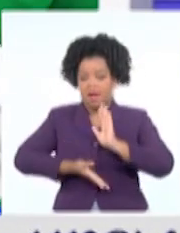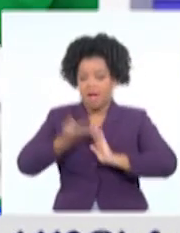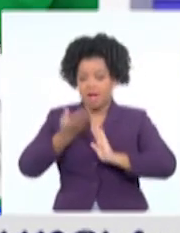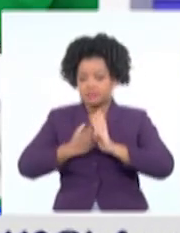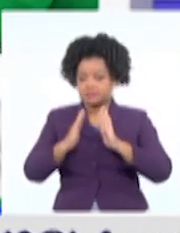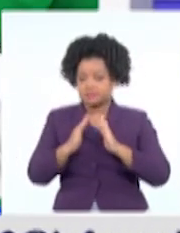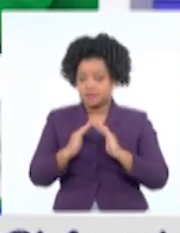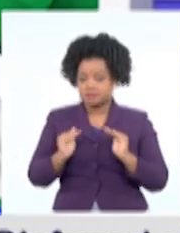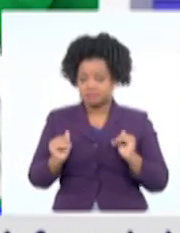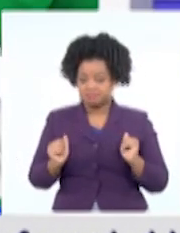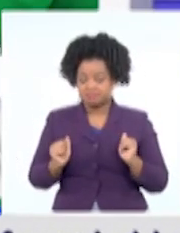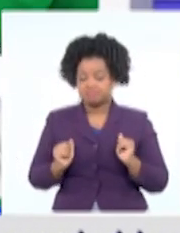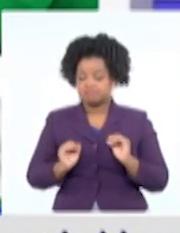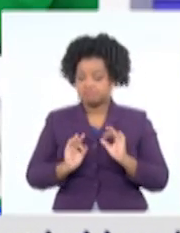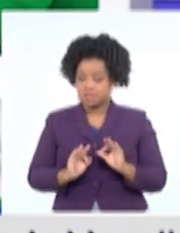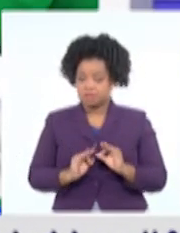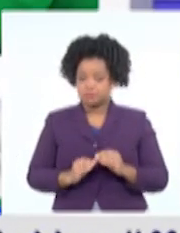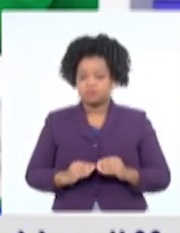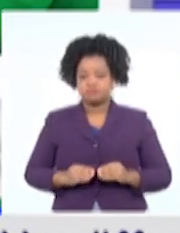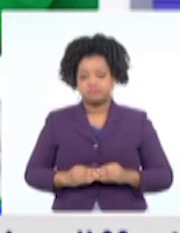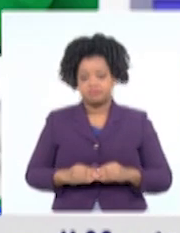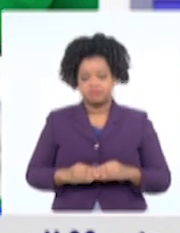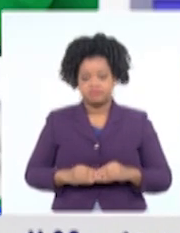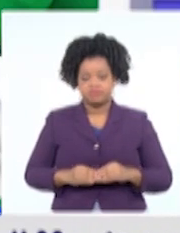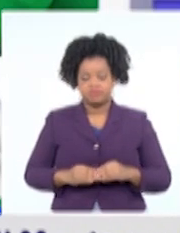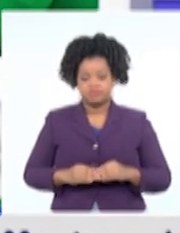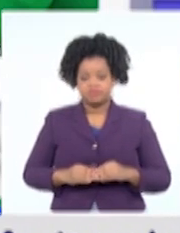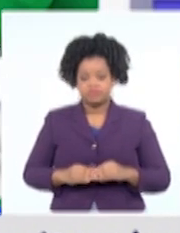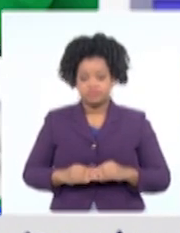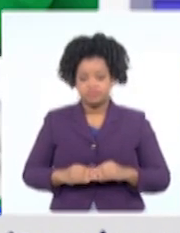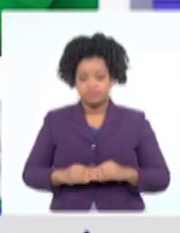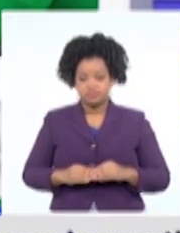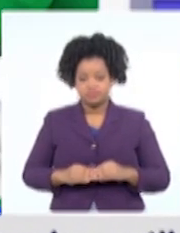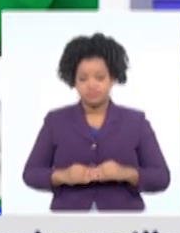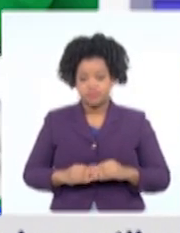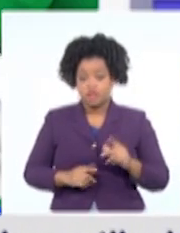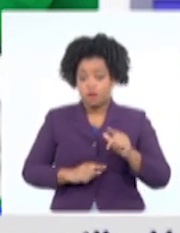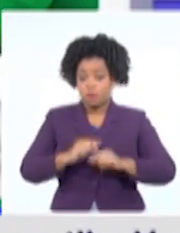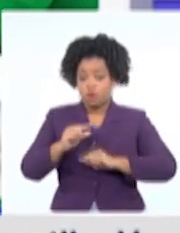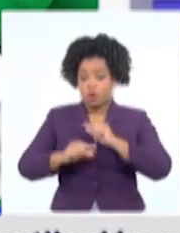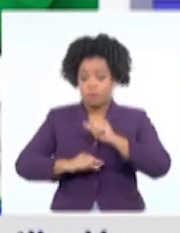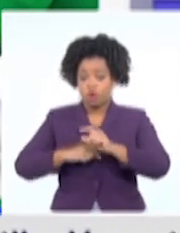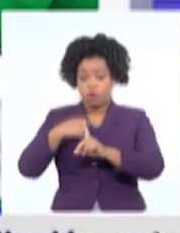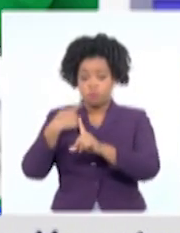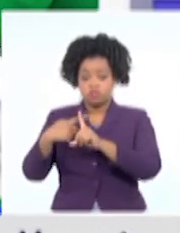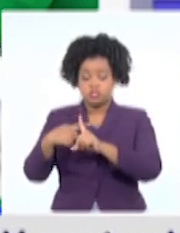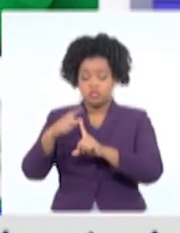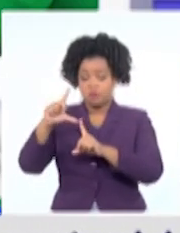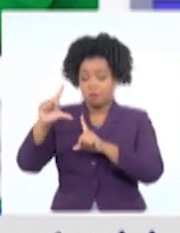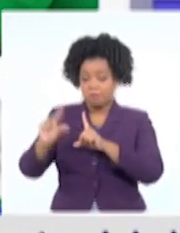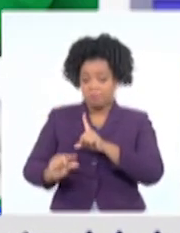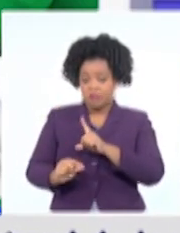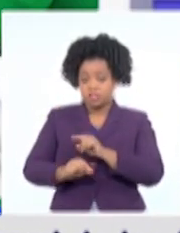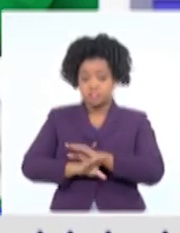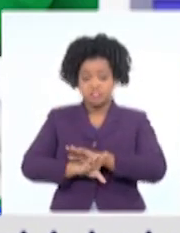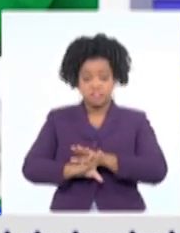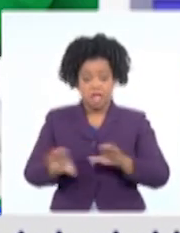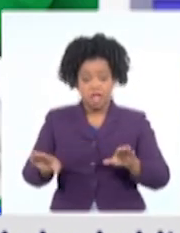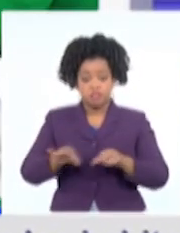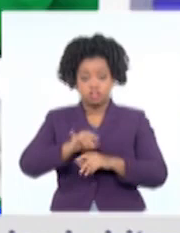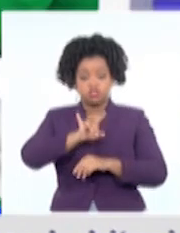local, es lo que permite que los activos vayan disminuyendo, y ya